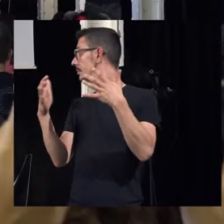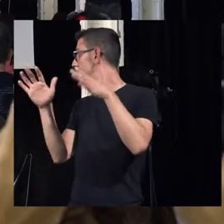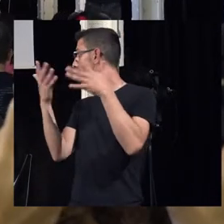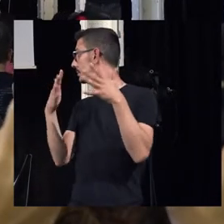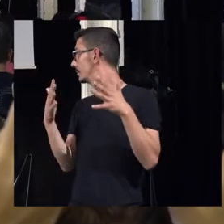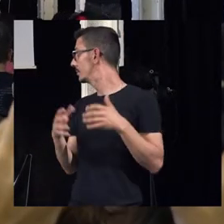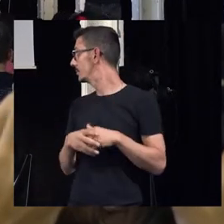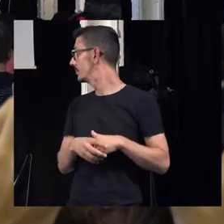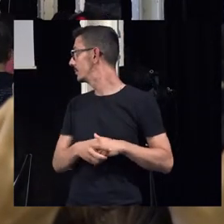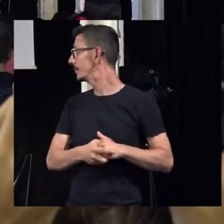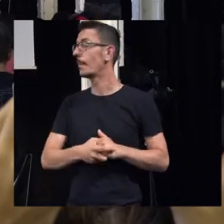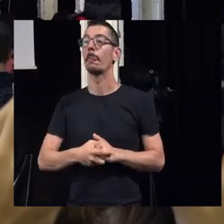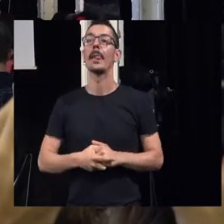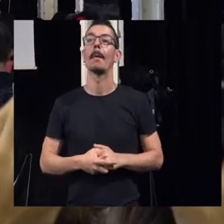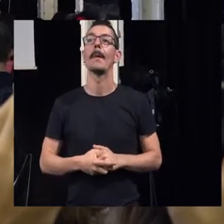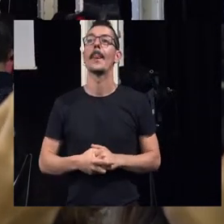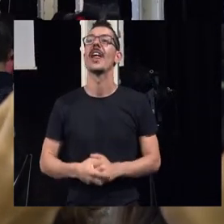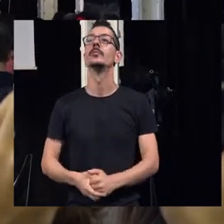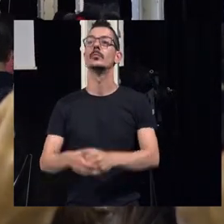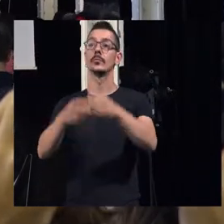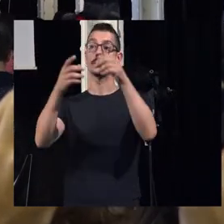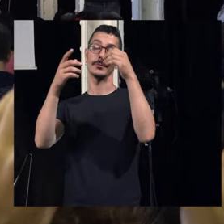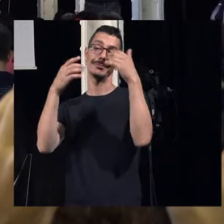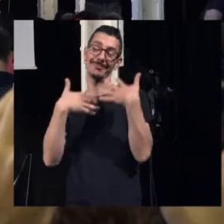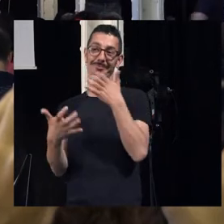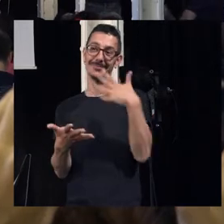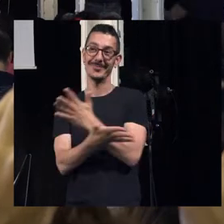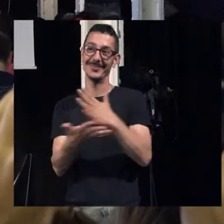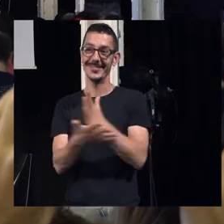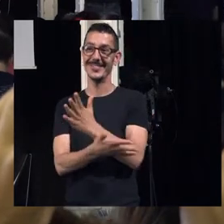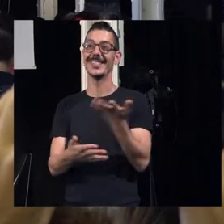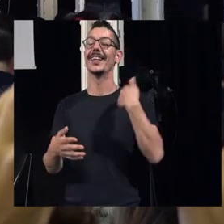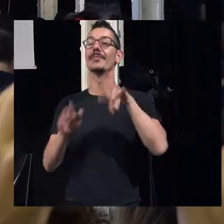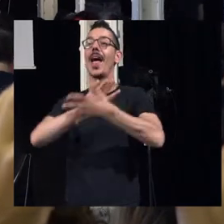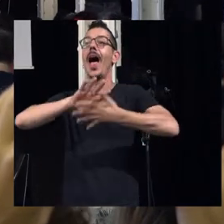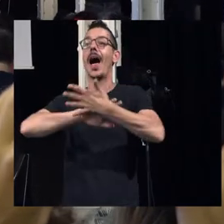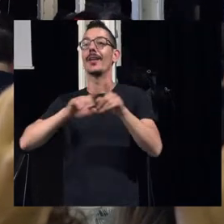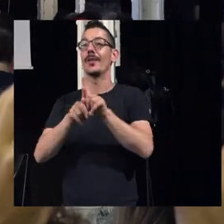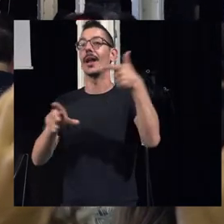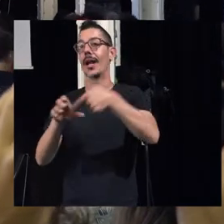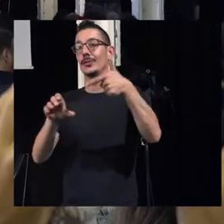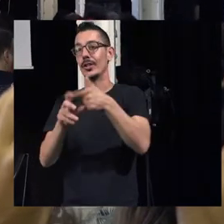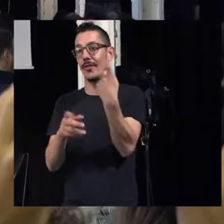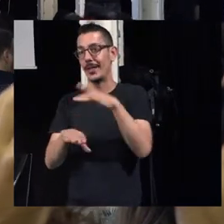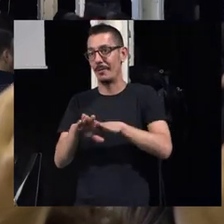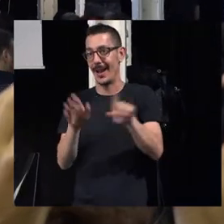Pásame la gasolina, ¿para qué? ¿Para qué? Para ley de